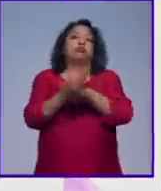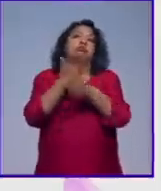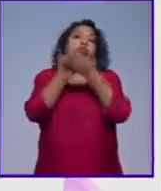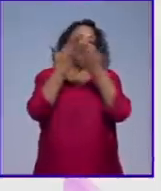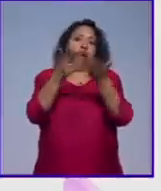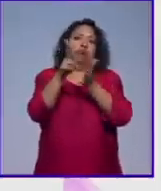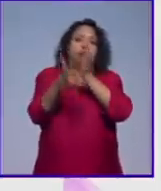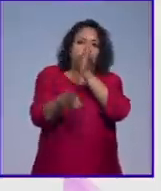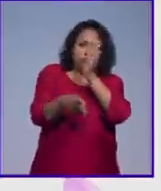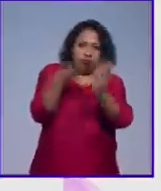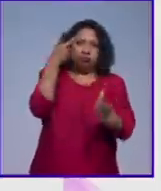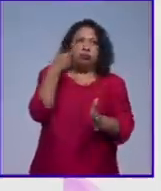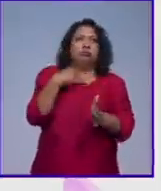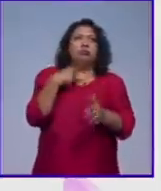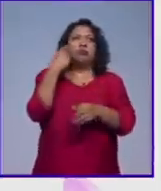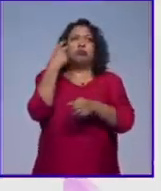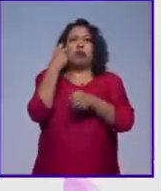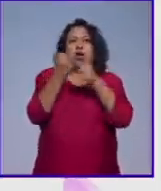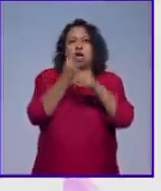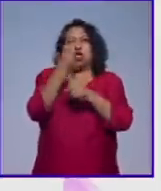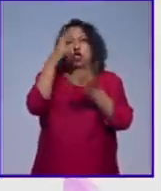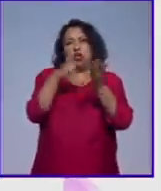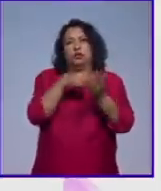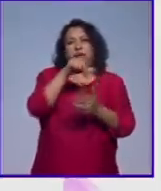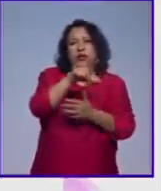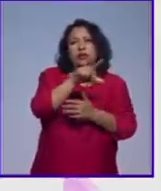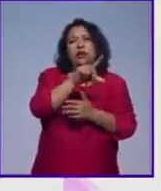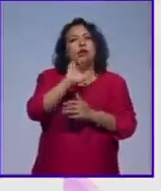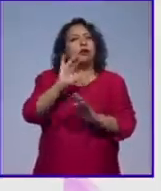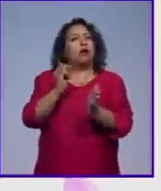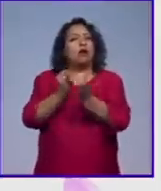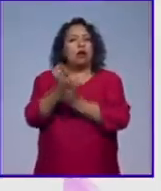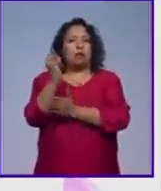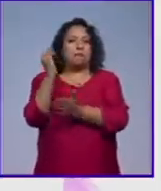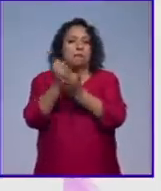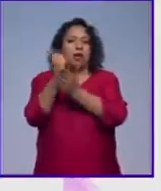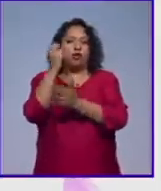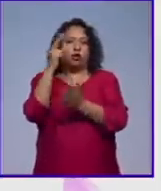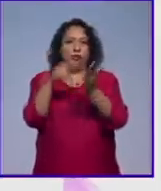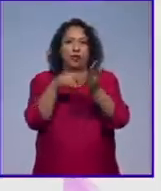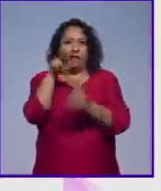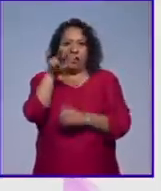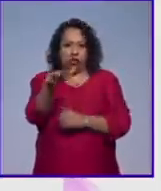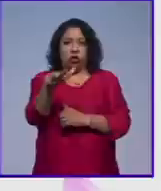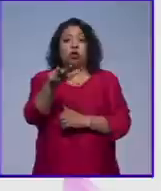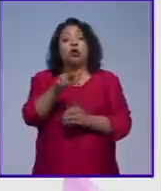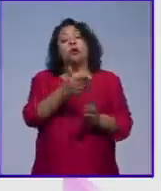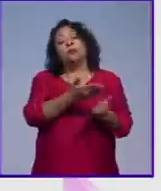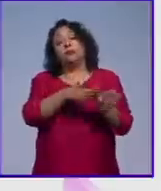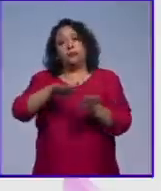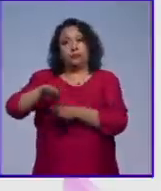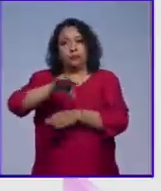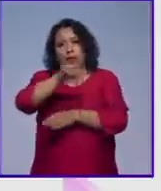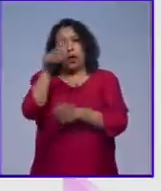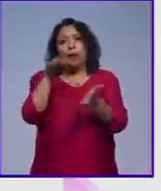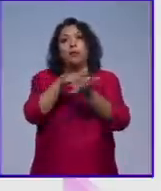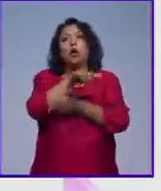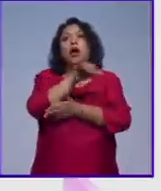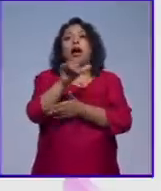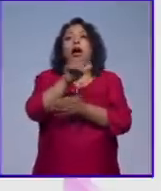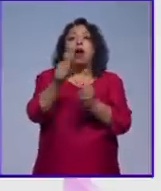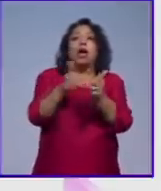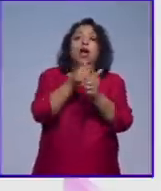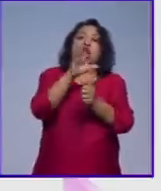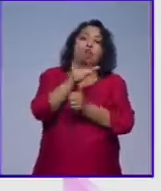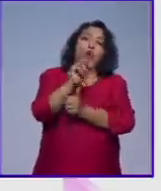año también, el año 2017 y se dictaminó en 2018. Y el otro es el apoyo a la